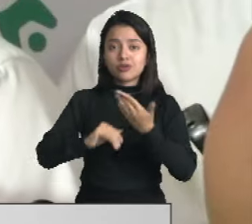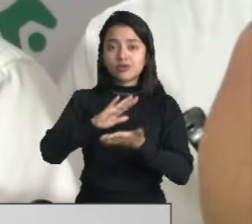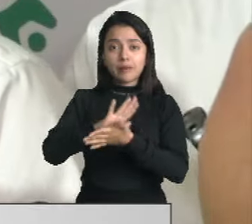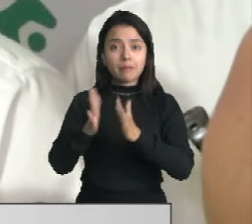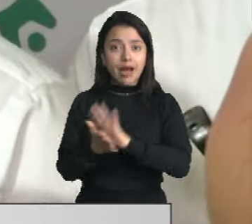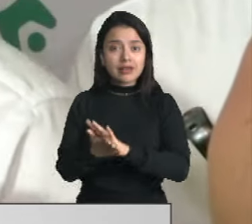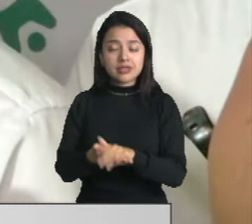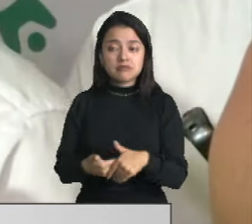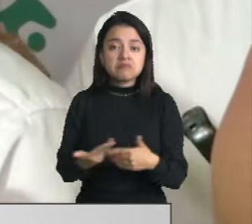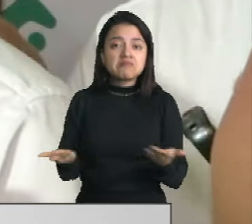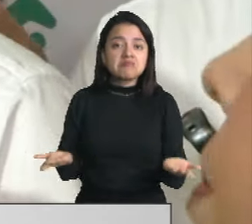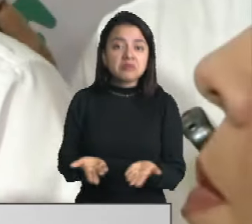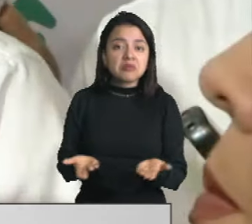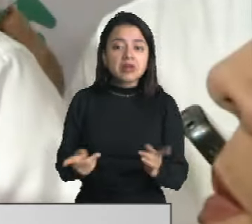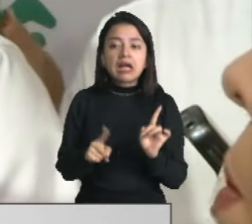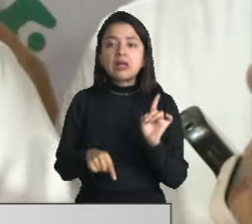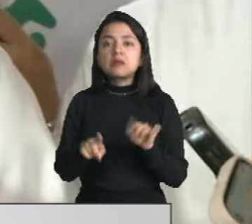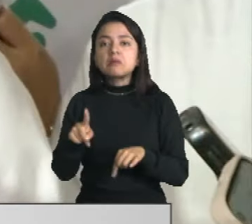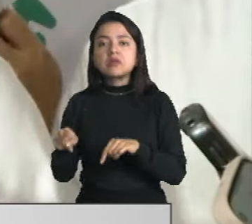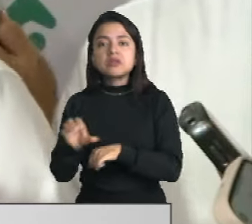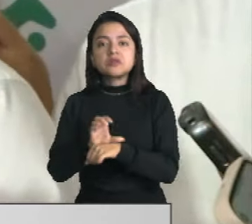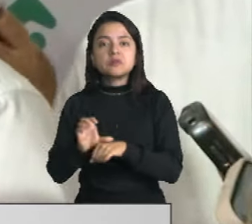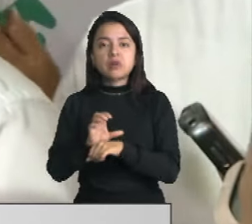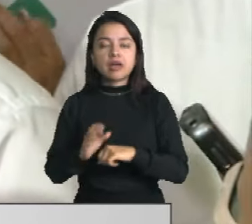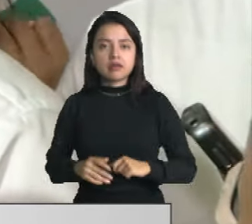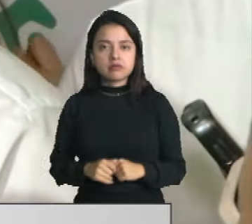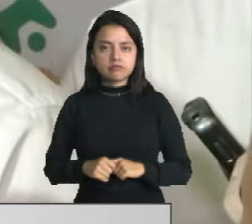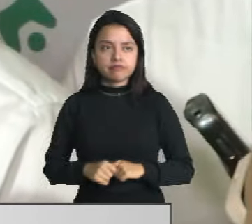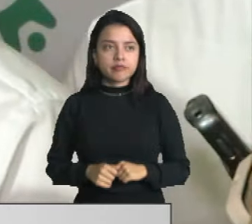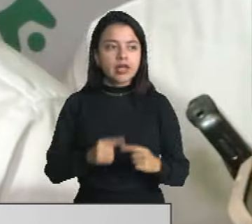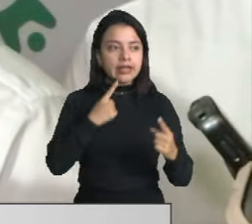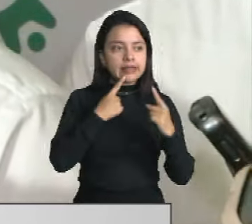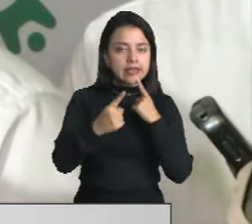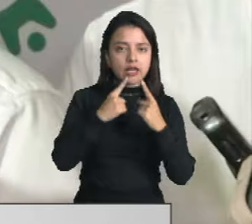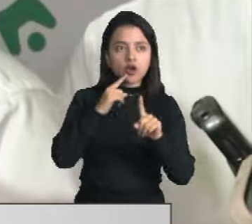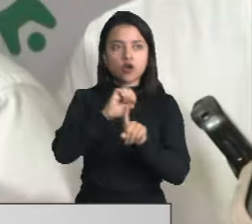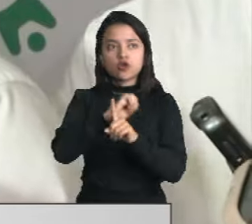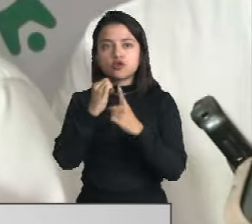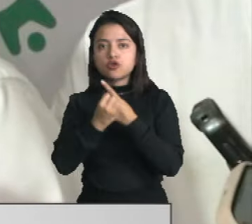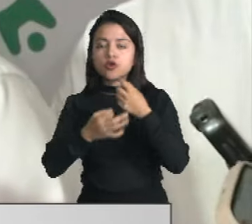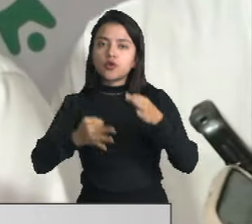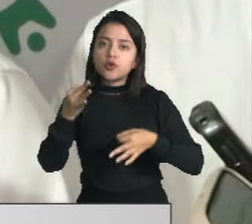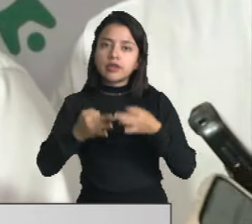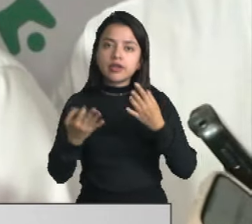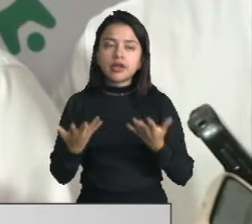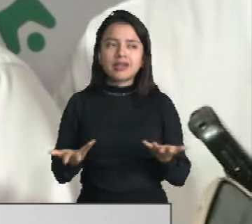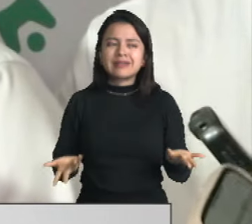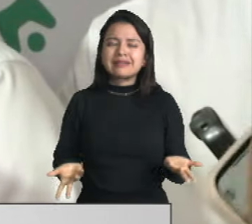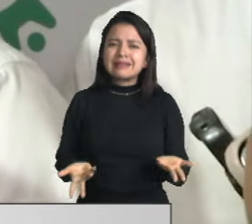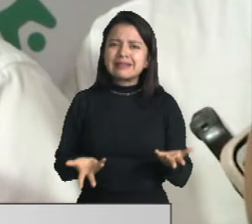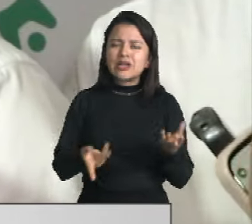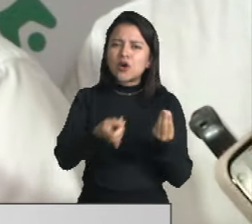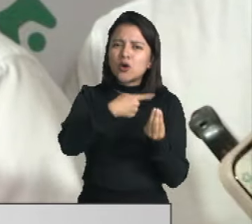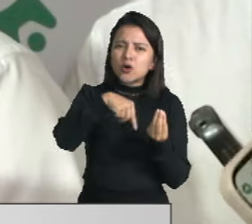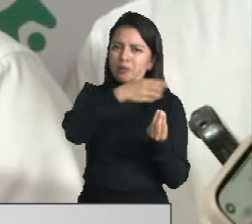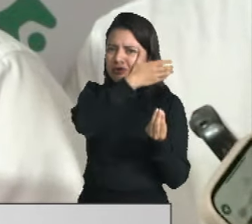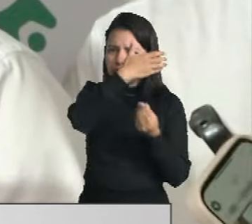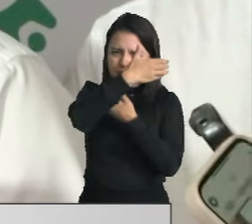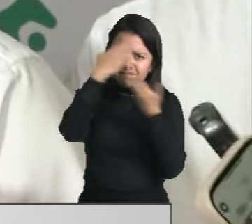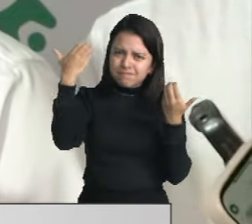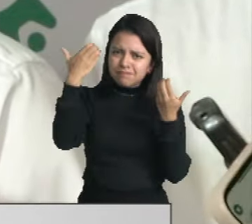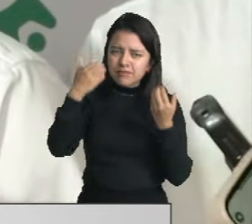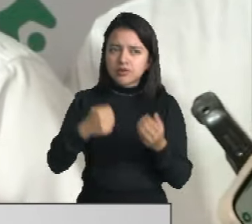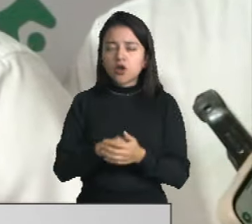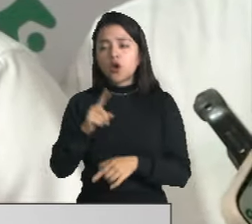detal en las ciudades. Tenemos conversaciones sociojurídicas con grupos criminales en las ciudades. Unos los